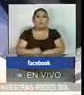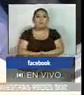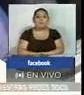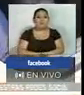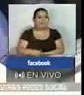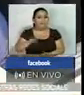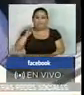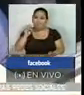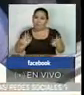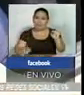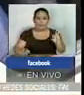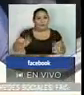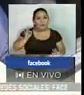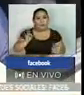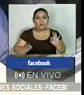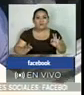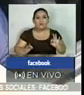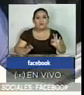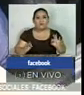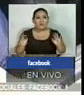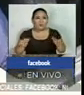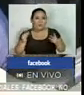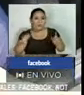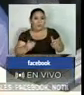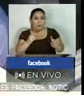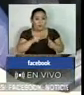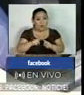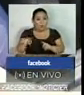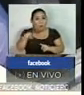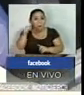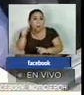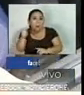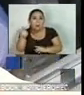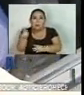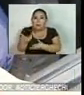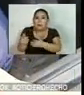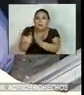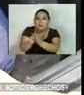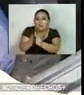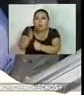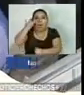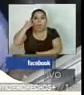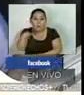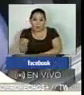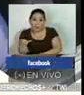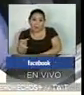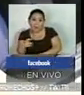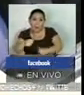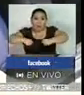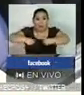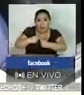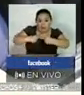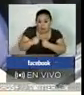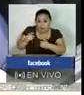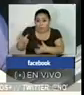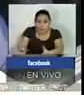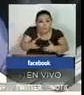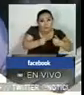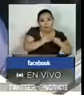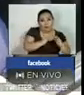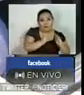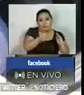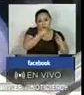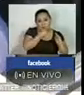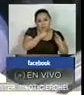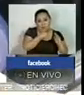bien injusto que alguien, por un delito más leve, robar una gallina por necesidad de llevar el alimento a su casa,